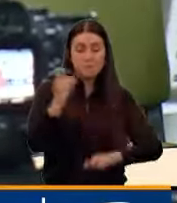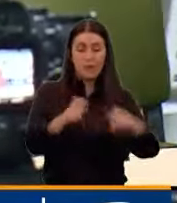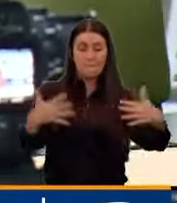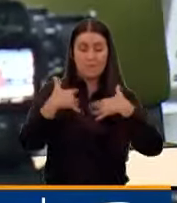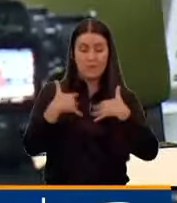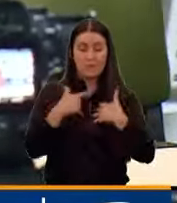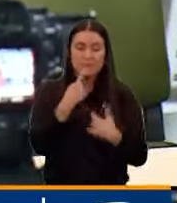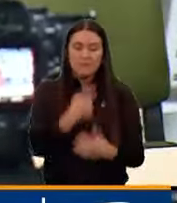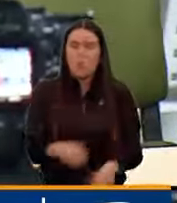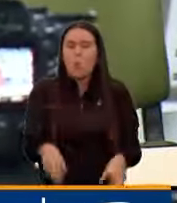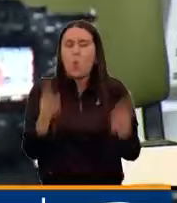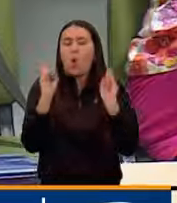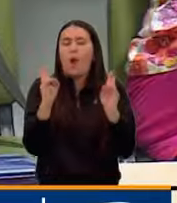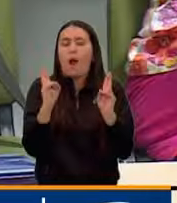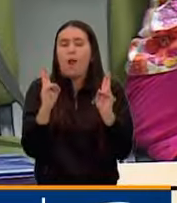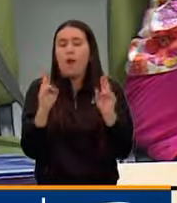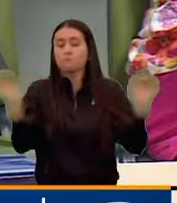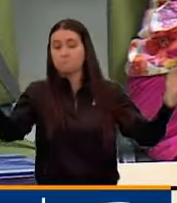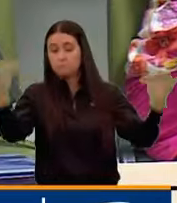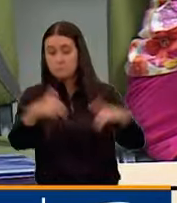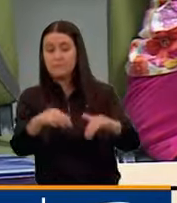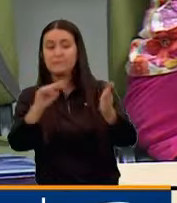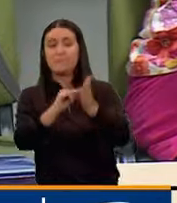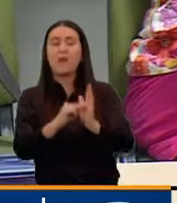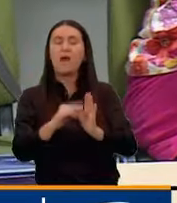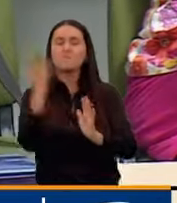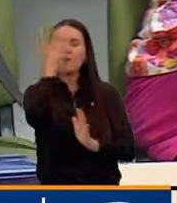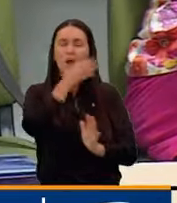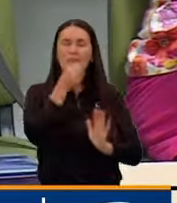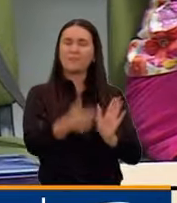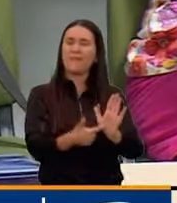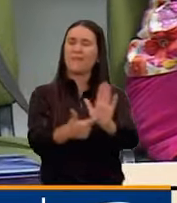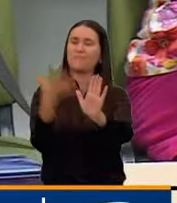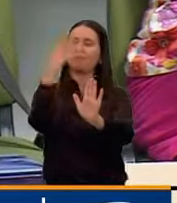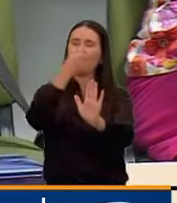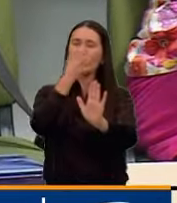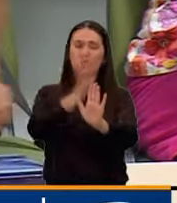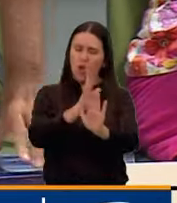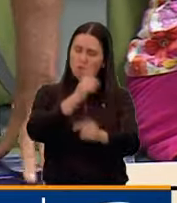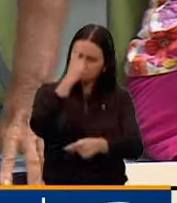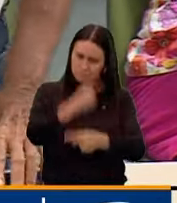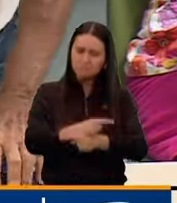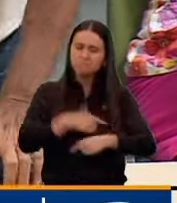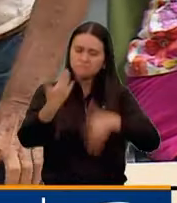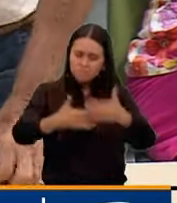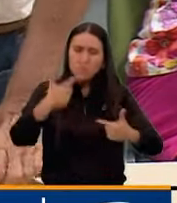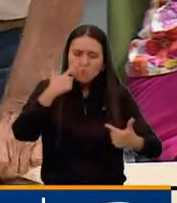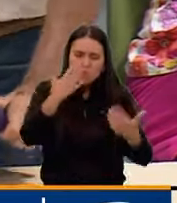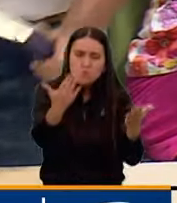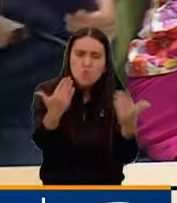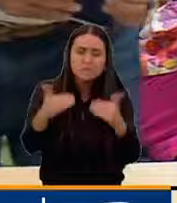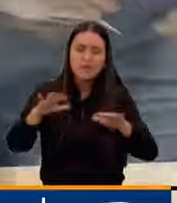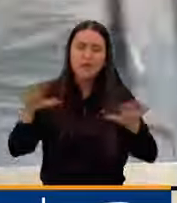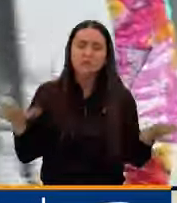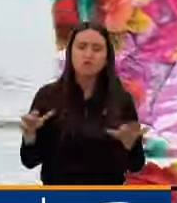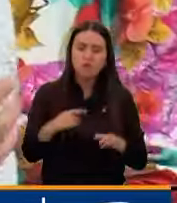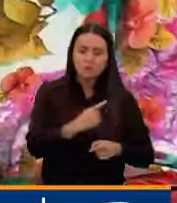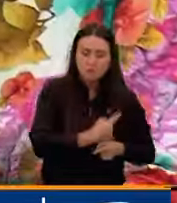encuentro no se quede simplemente en un acto simbólico de reparación, sino que también impulse